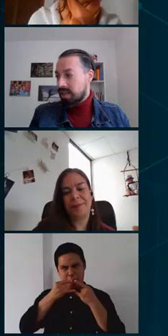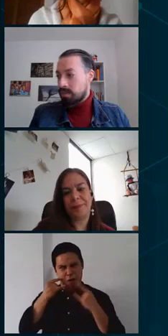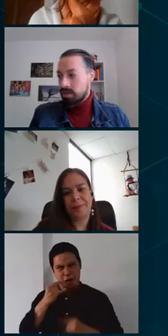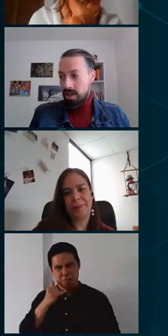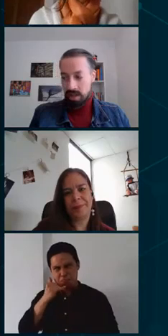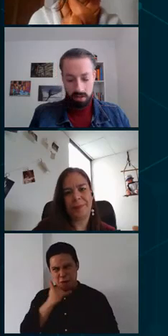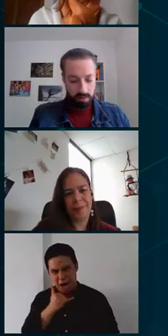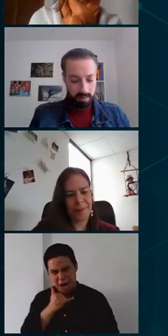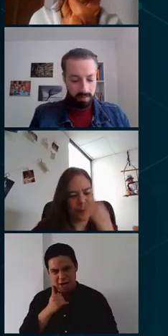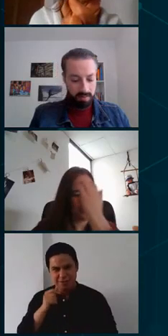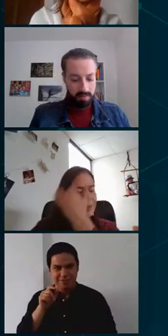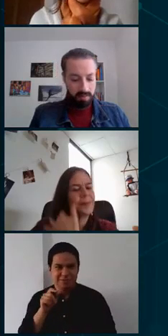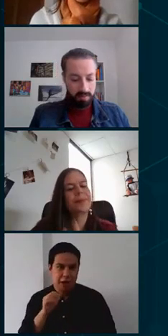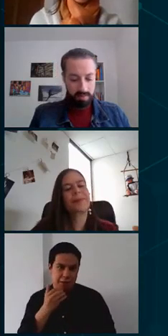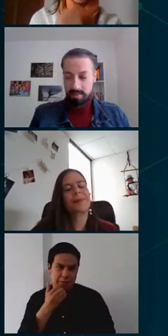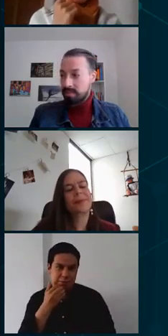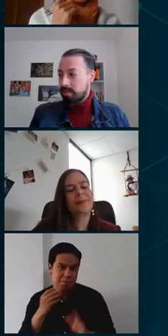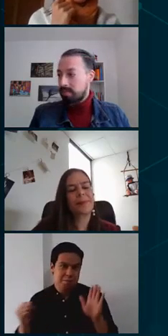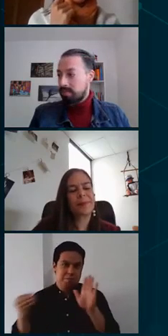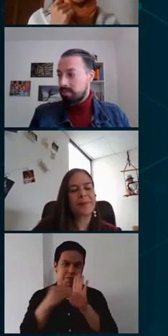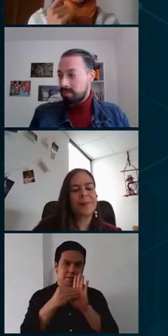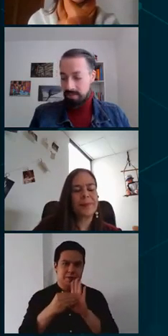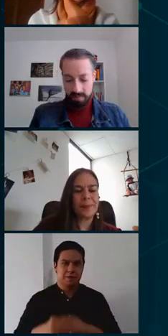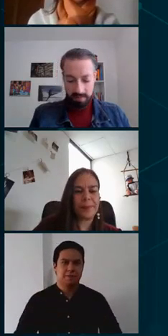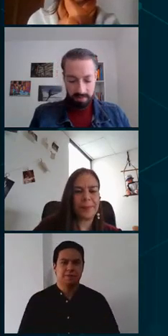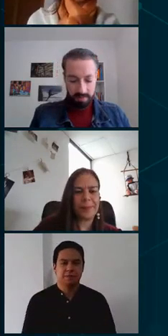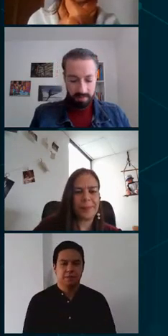Mientras María está almorzando,